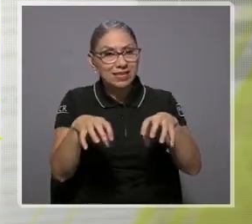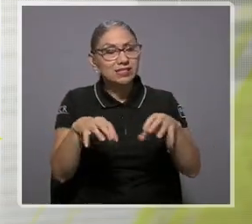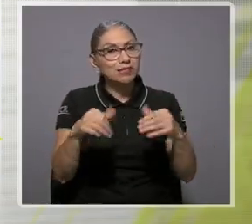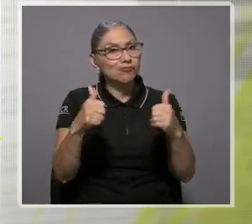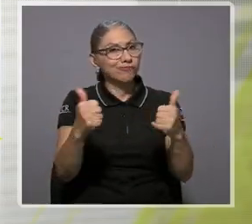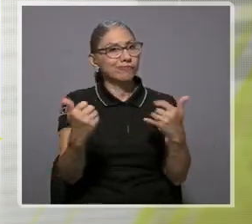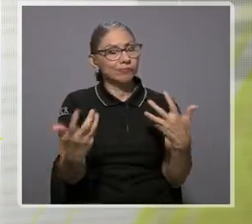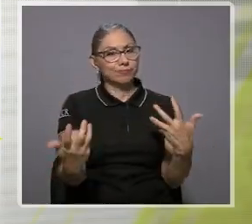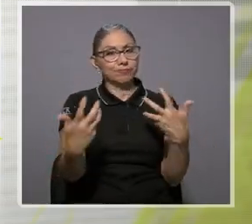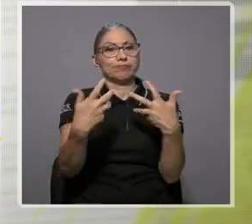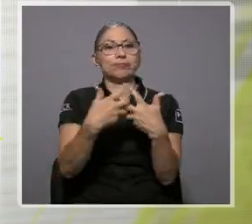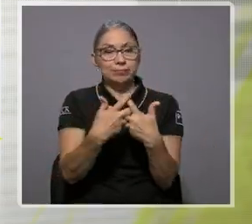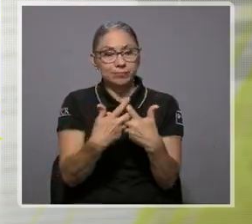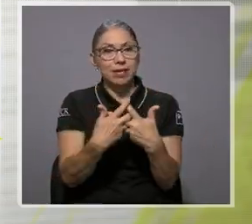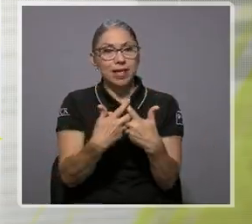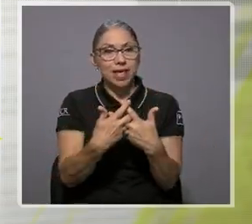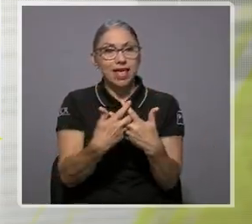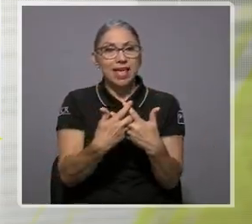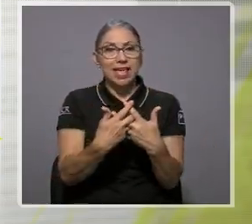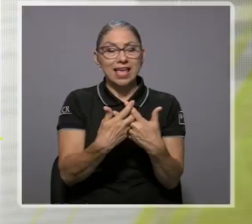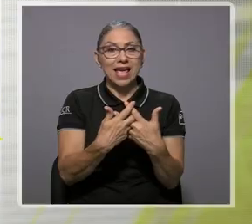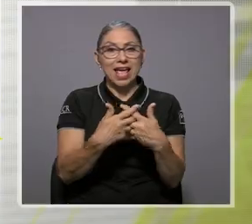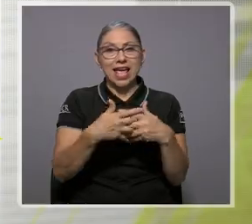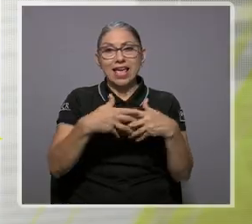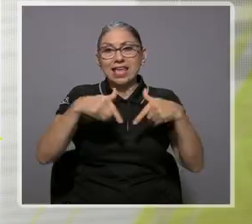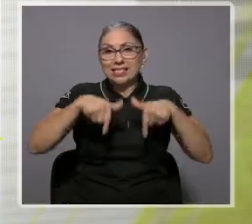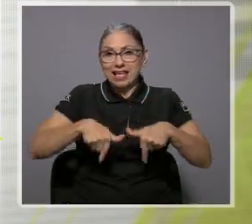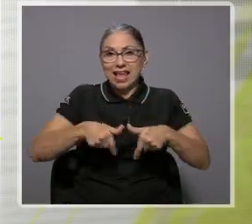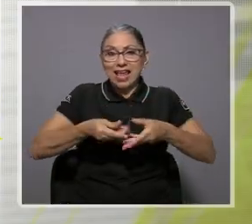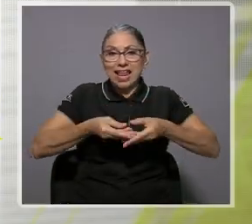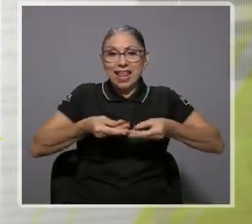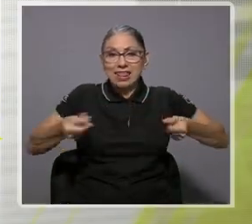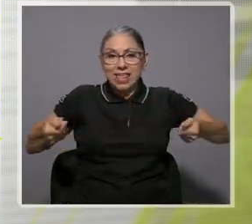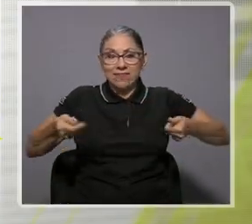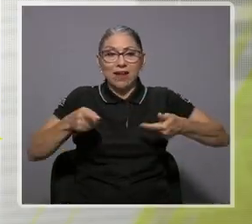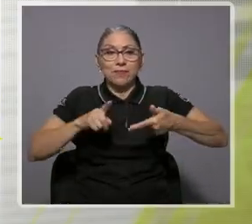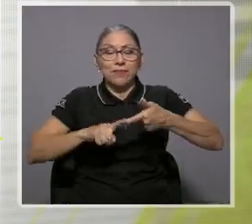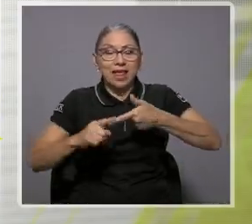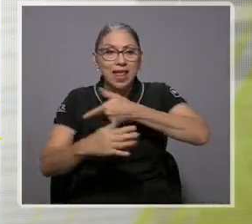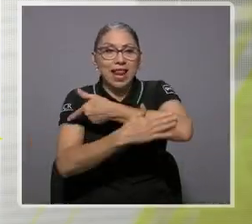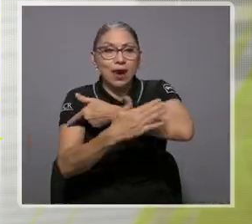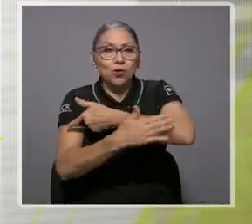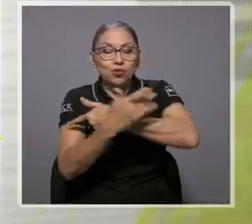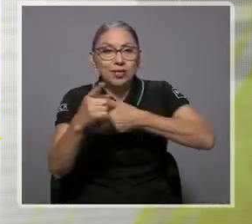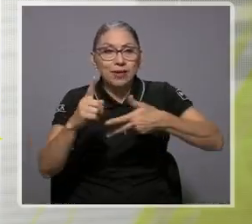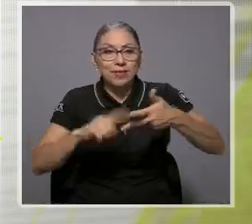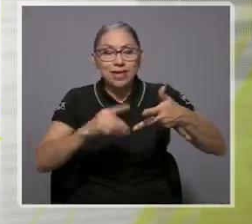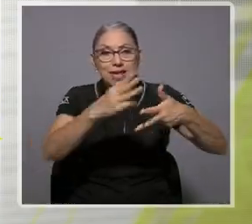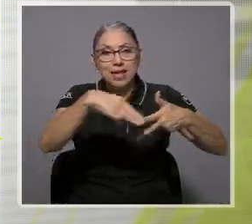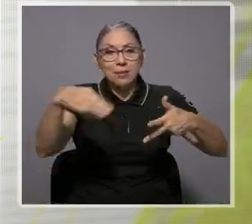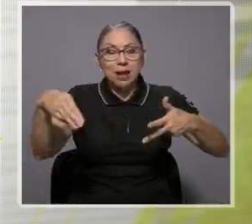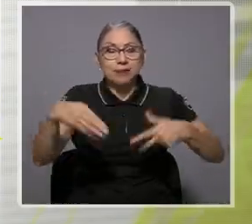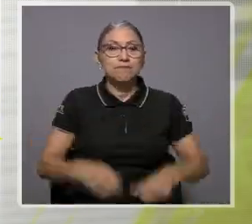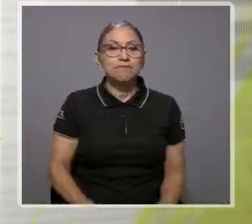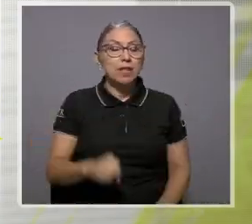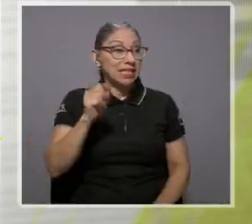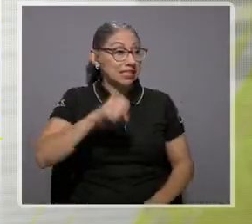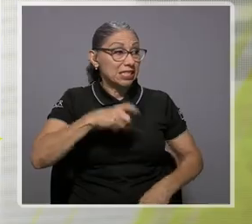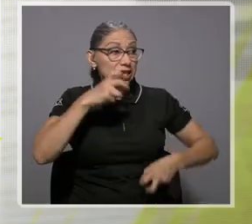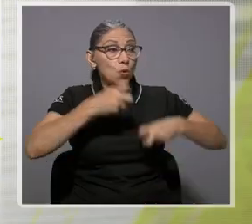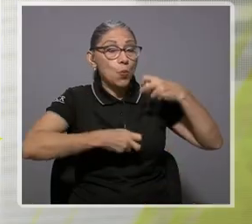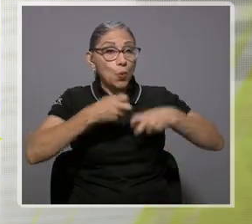coherencia, que sea en la tierra, en la costa y en el mar. Sí, uno de los grandes problemas, lo vive Costa Rica, es